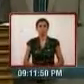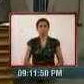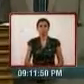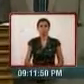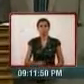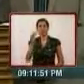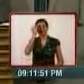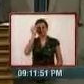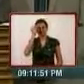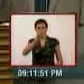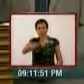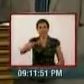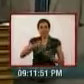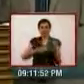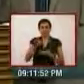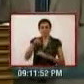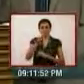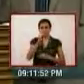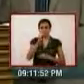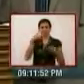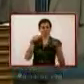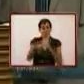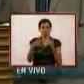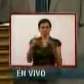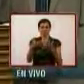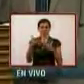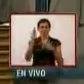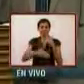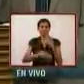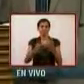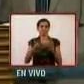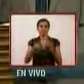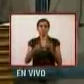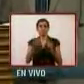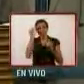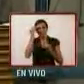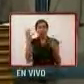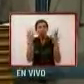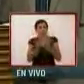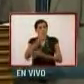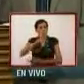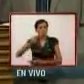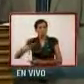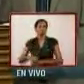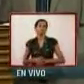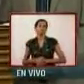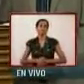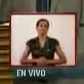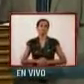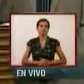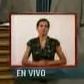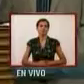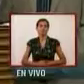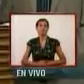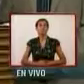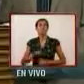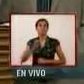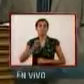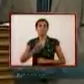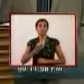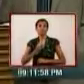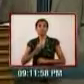convicción de un pueblo de seguir en revolución, que lo van a confundir. Ciertamente crearon